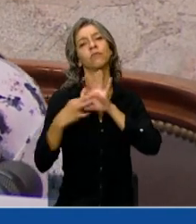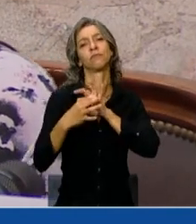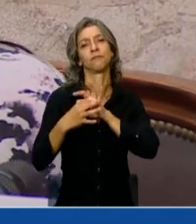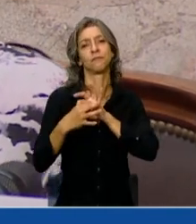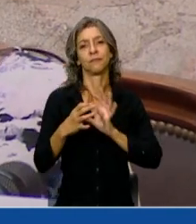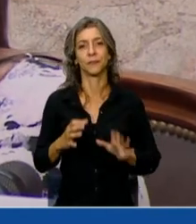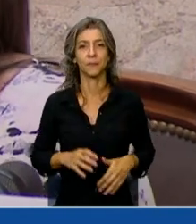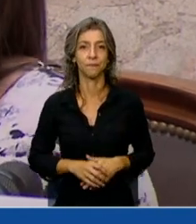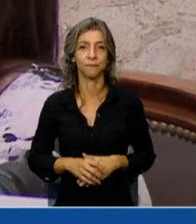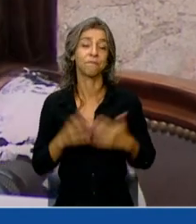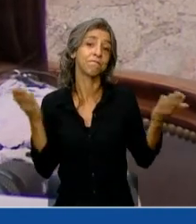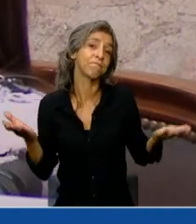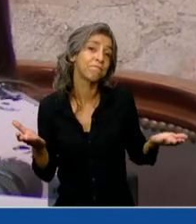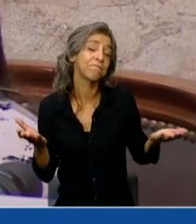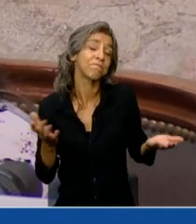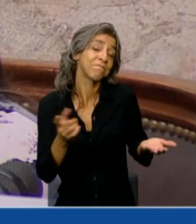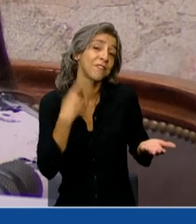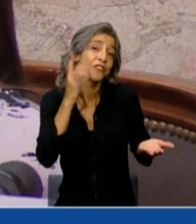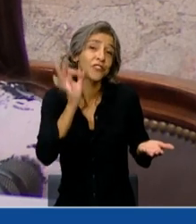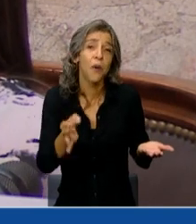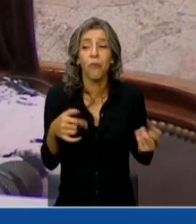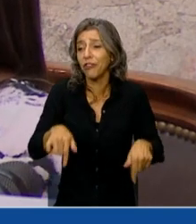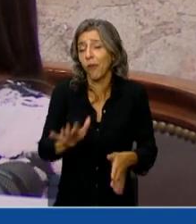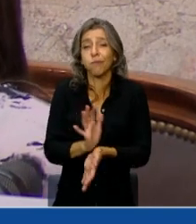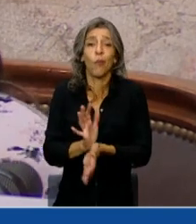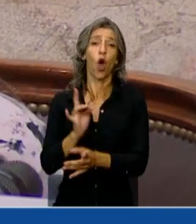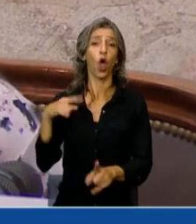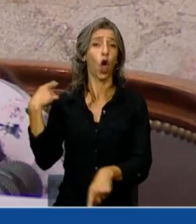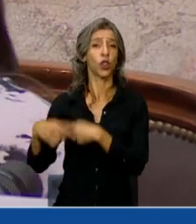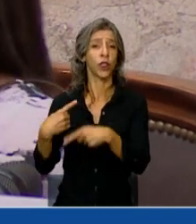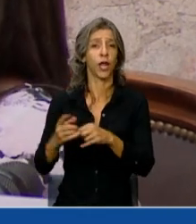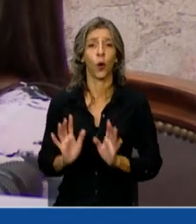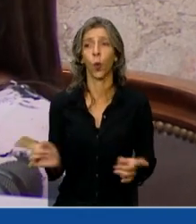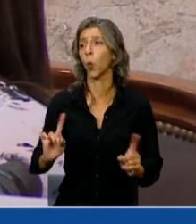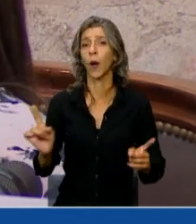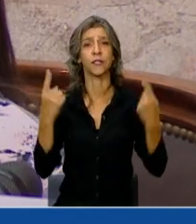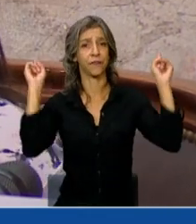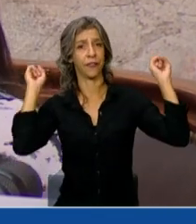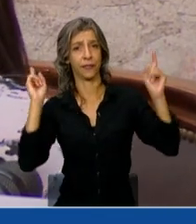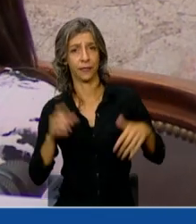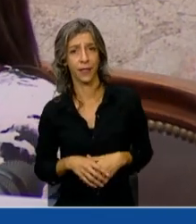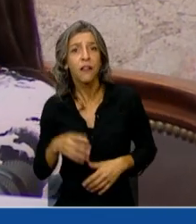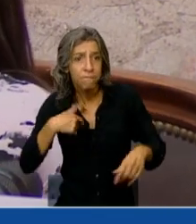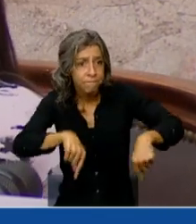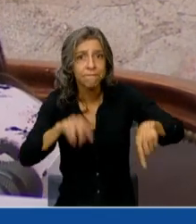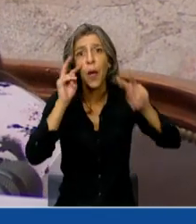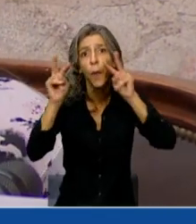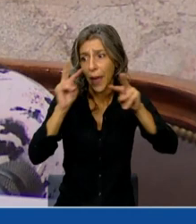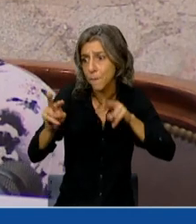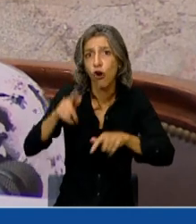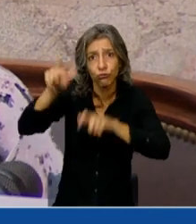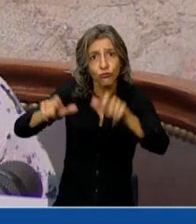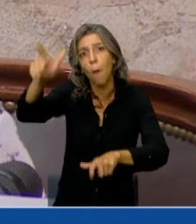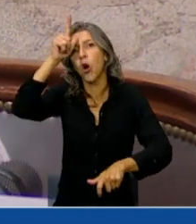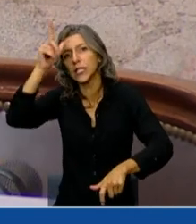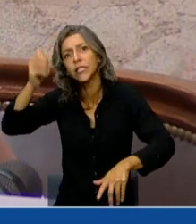eso tenemos una situación muy clara y una continuidad cuando vemos a las fuerzas armadas y represivas persiguiendo